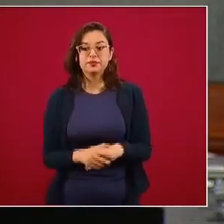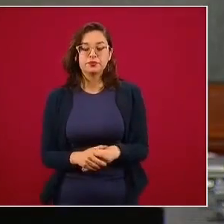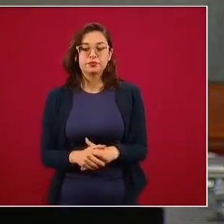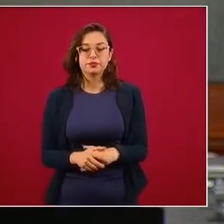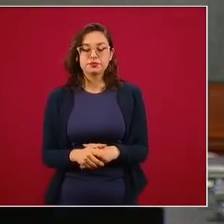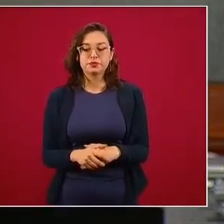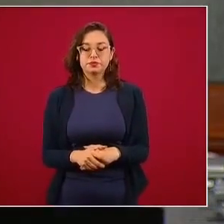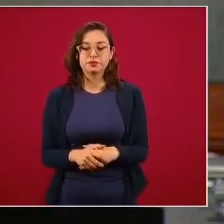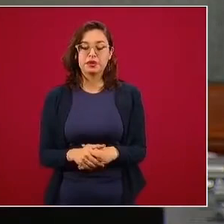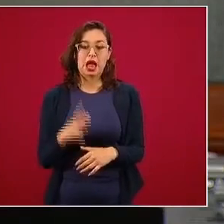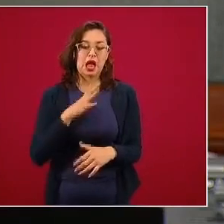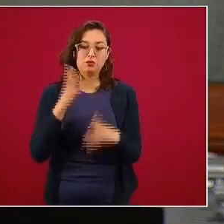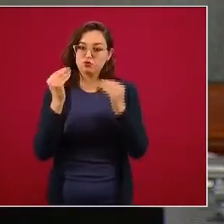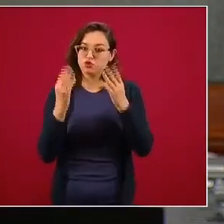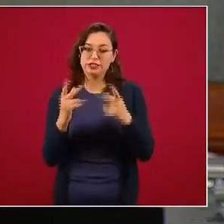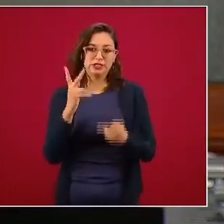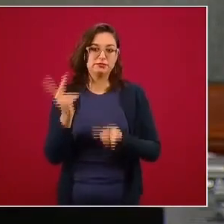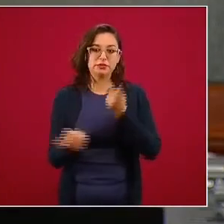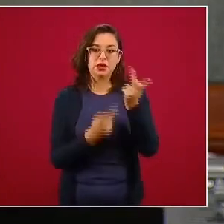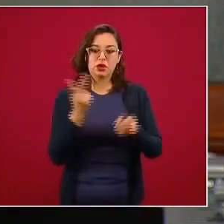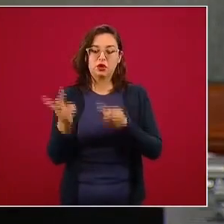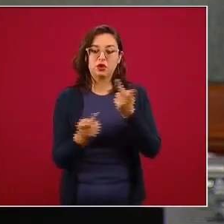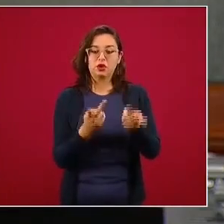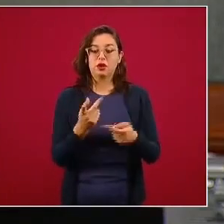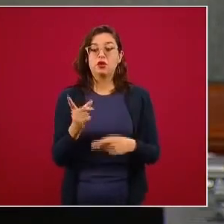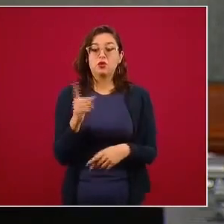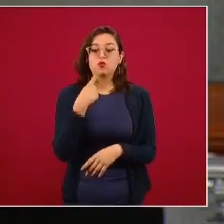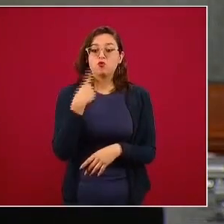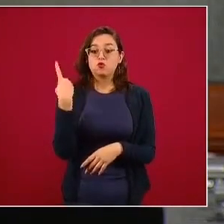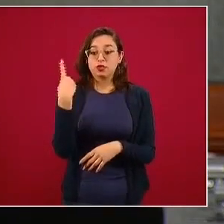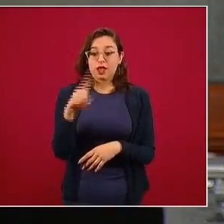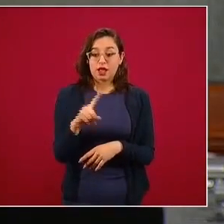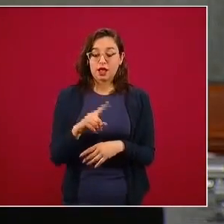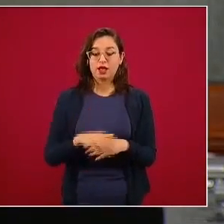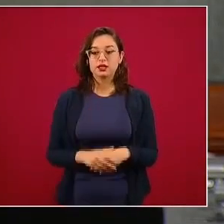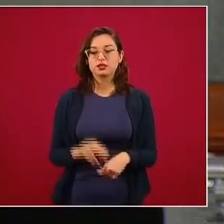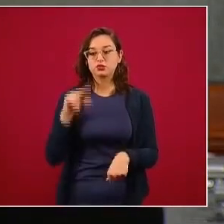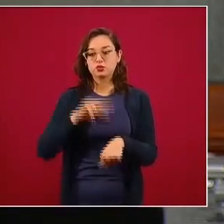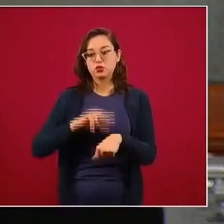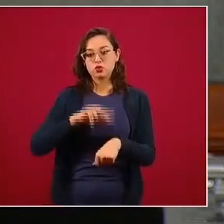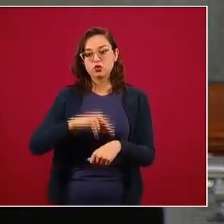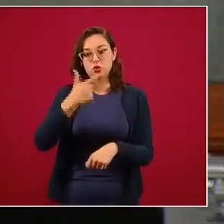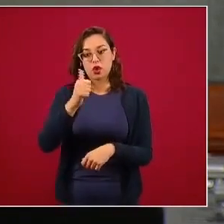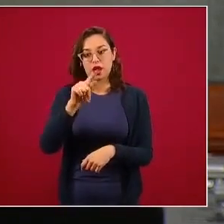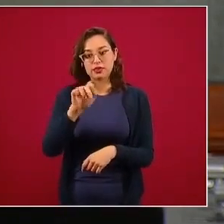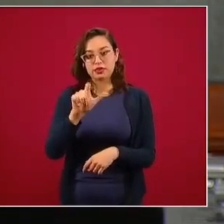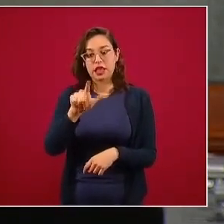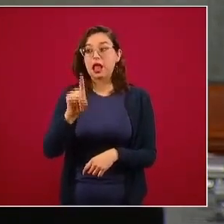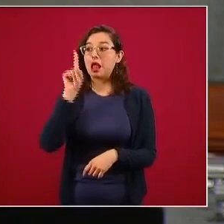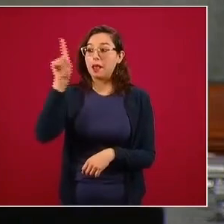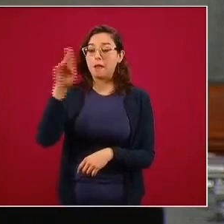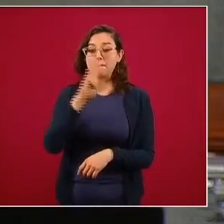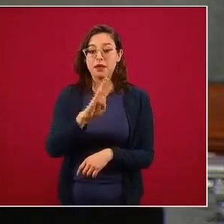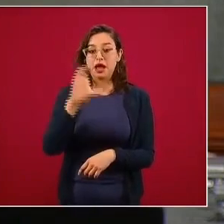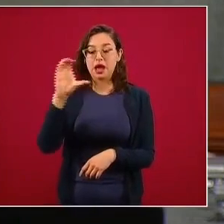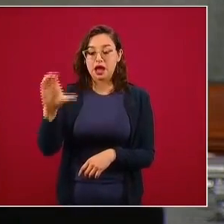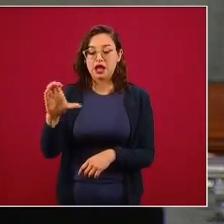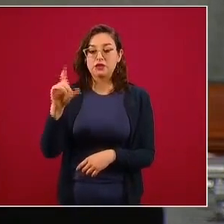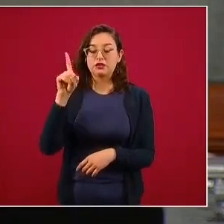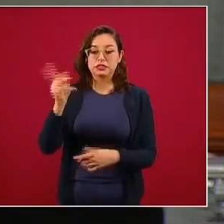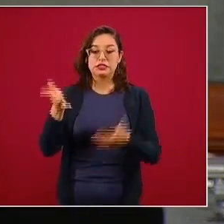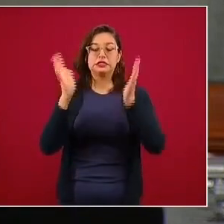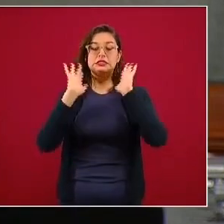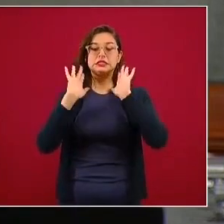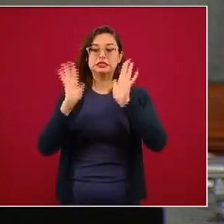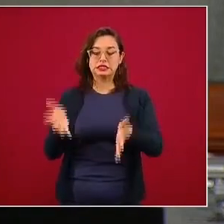preguntas, ¿no? La primera es donde nos hacen una especie de queja, le preguntan al doctor Gatell que en Baja California ya abrieron los casinos,